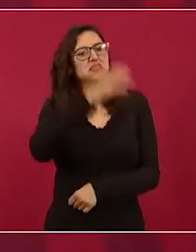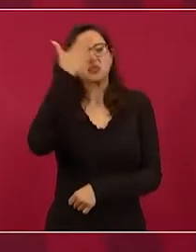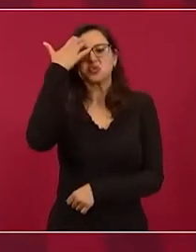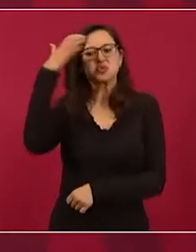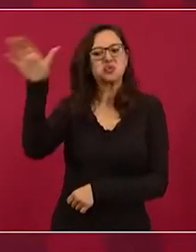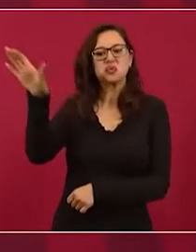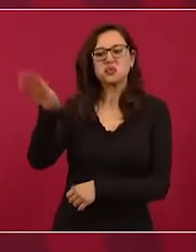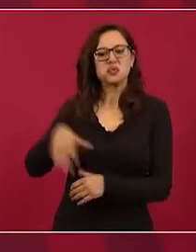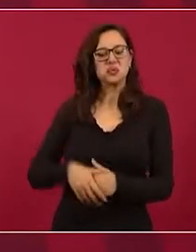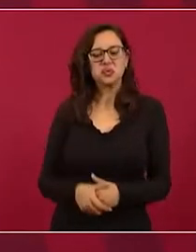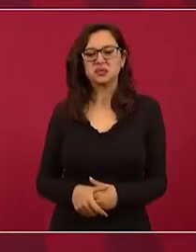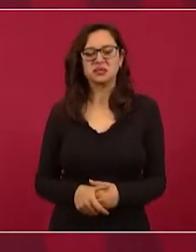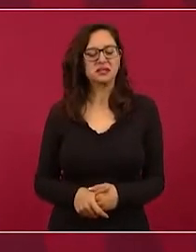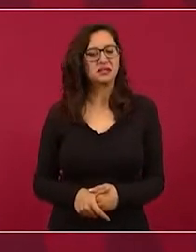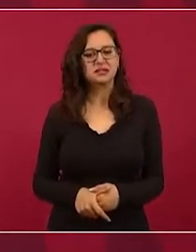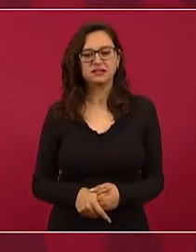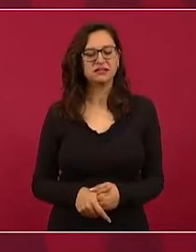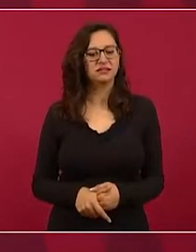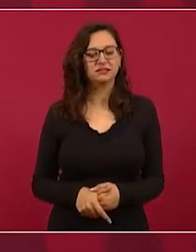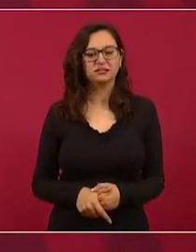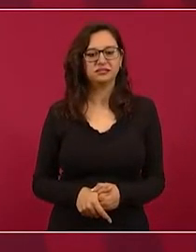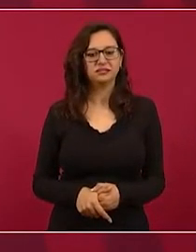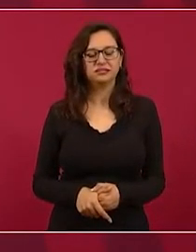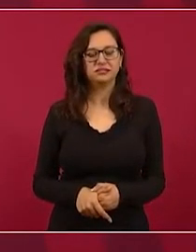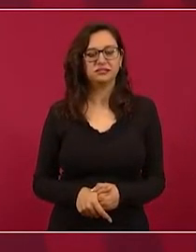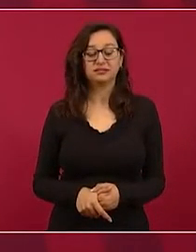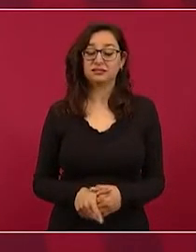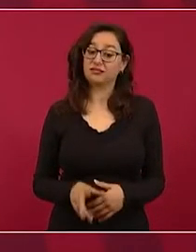ya quisieran